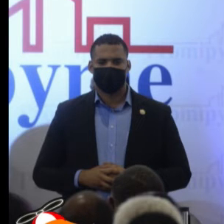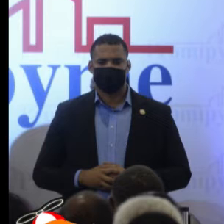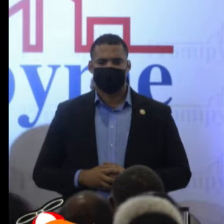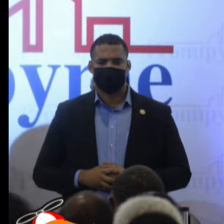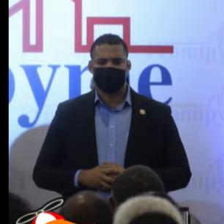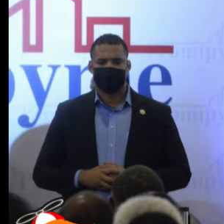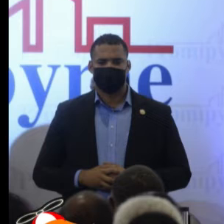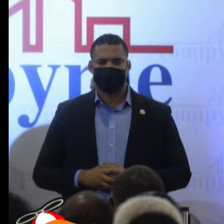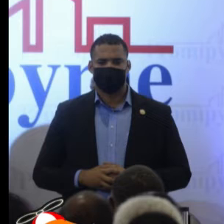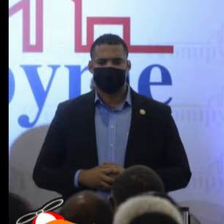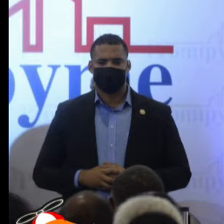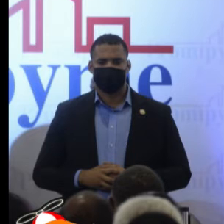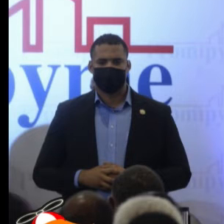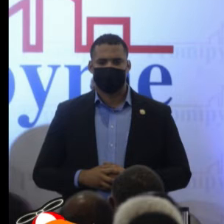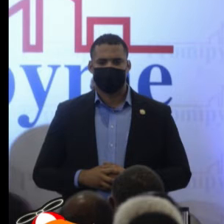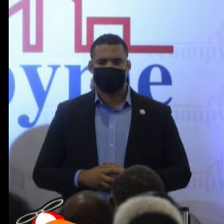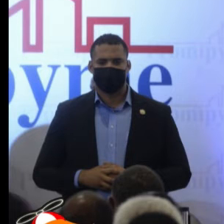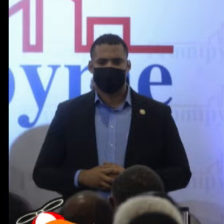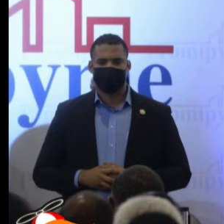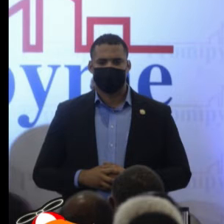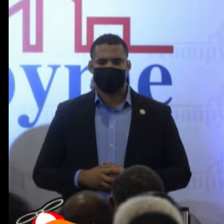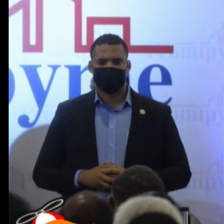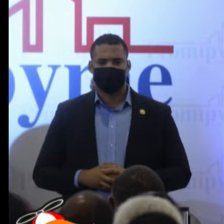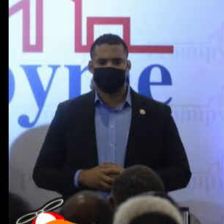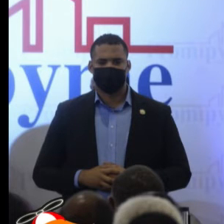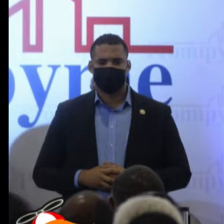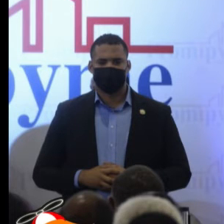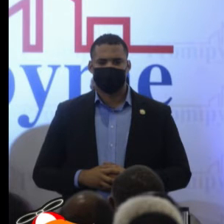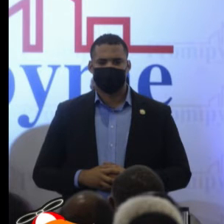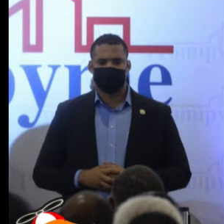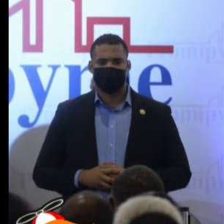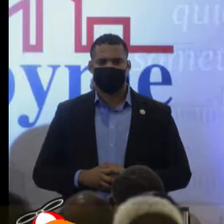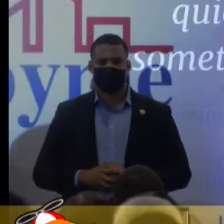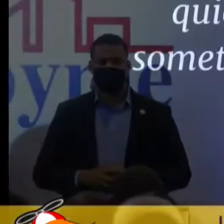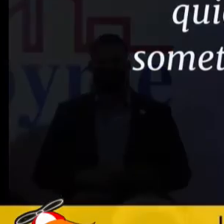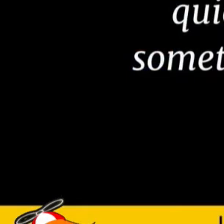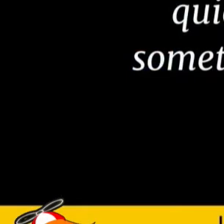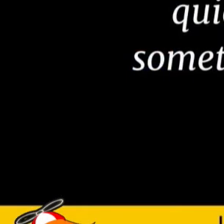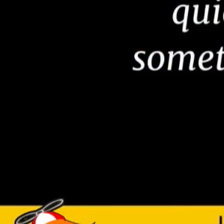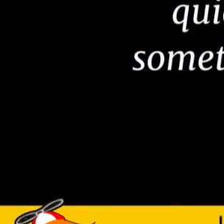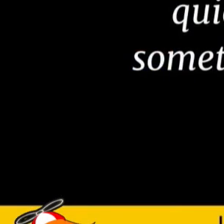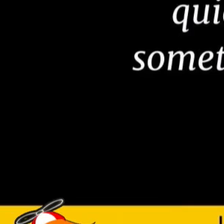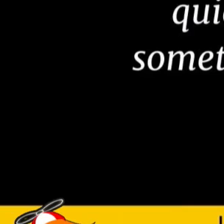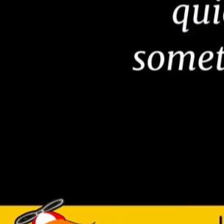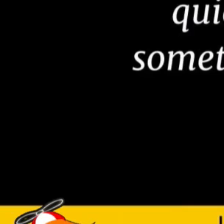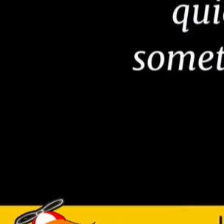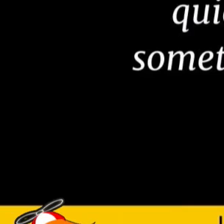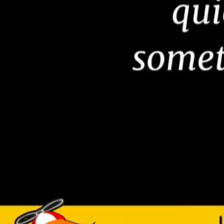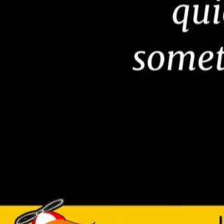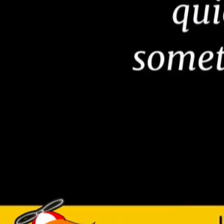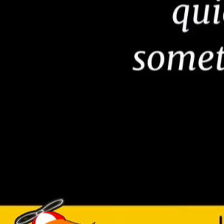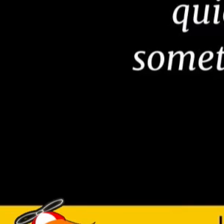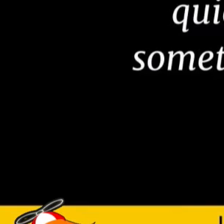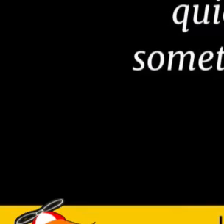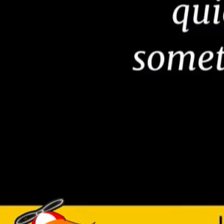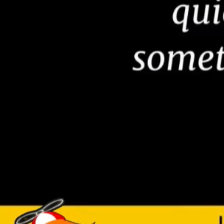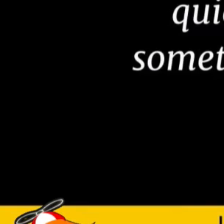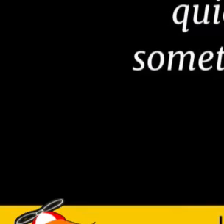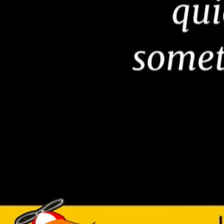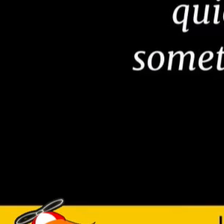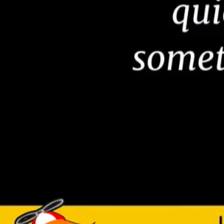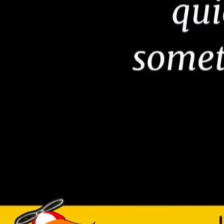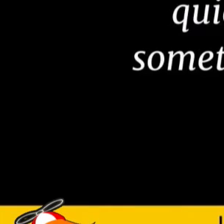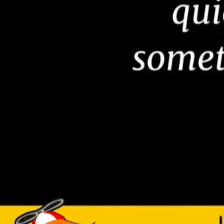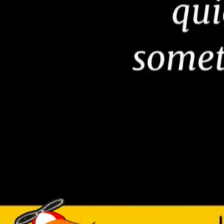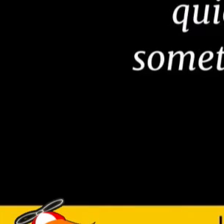tributaria como se había contemplado y que tampoco va a aumentar impuestos